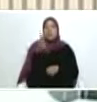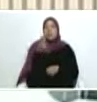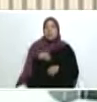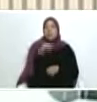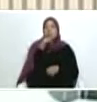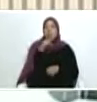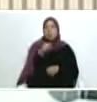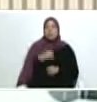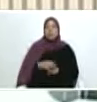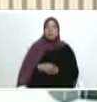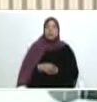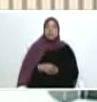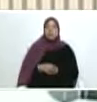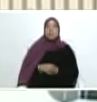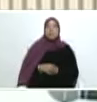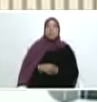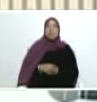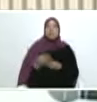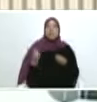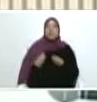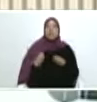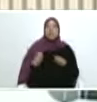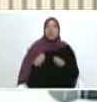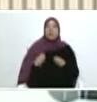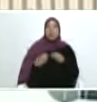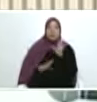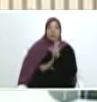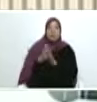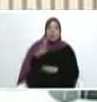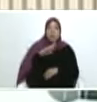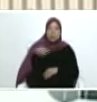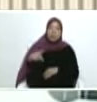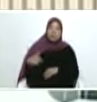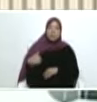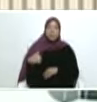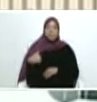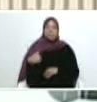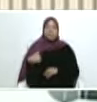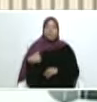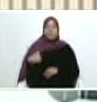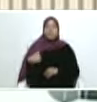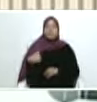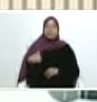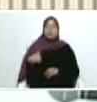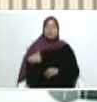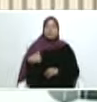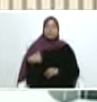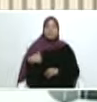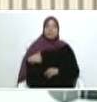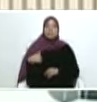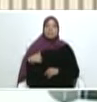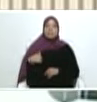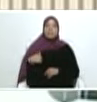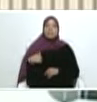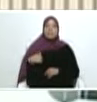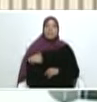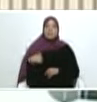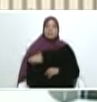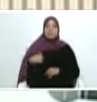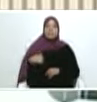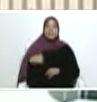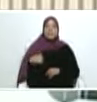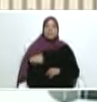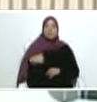circunstancia. Y lo que hemos es avanzado, pues. Hay un dicho popular que dice que lo que no